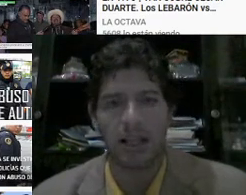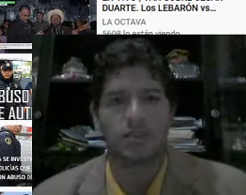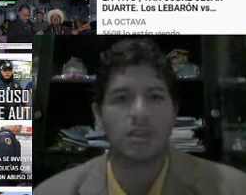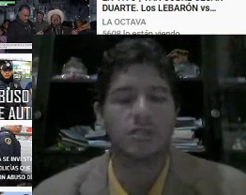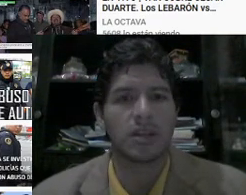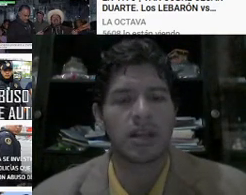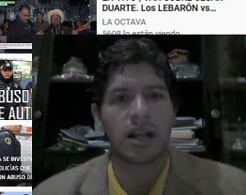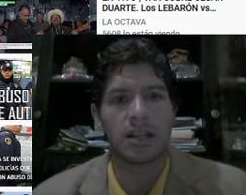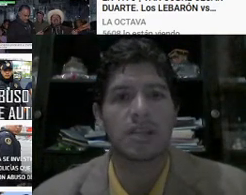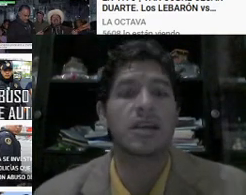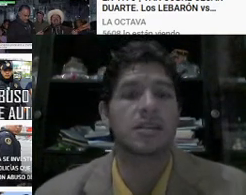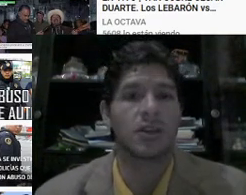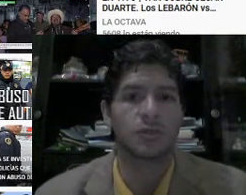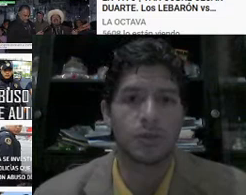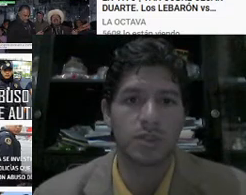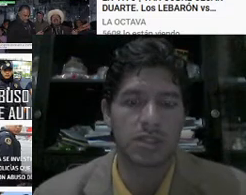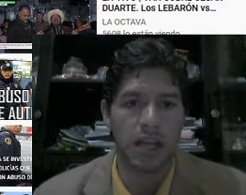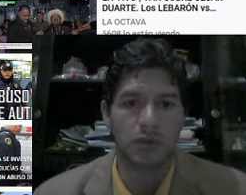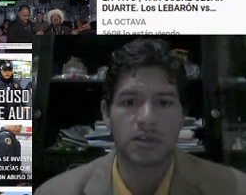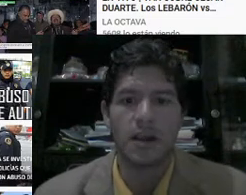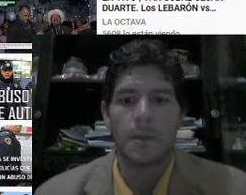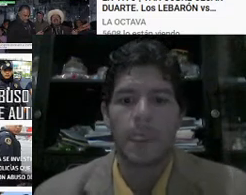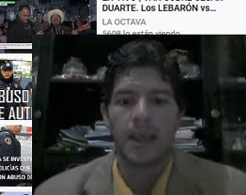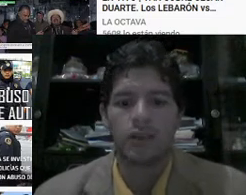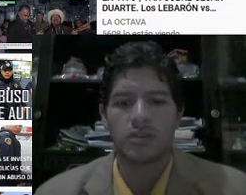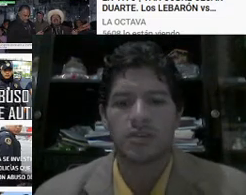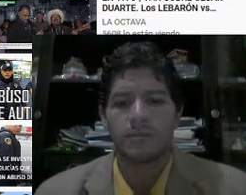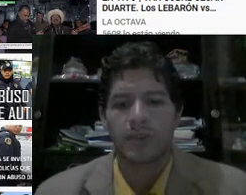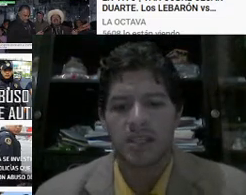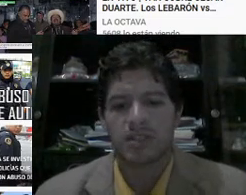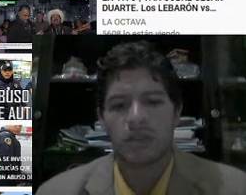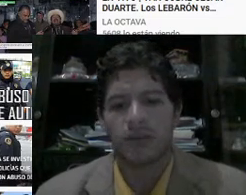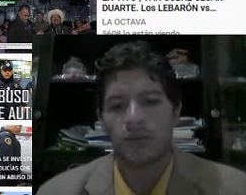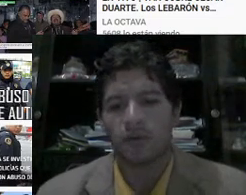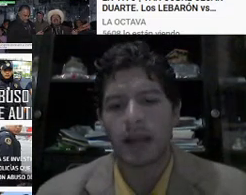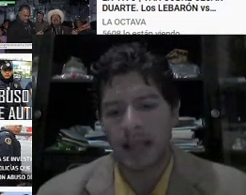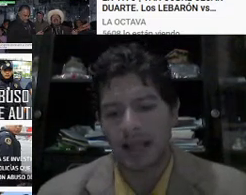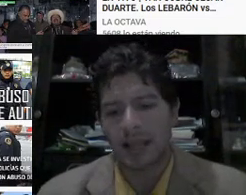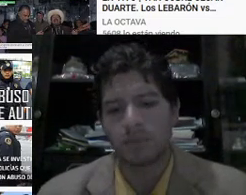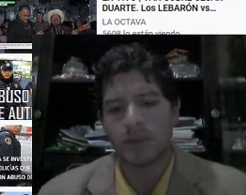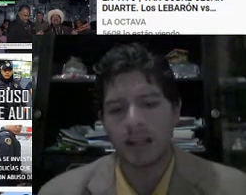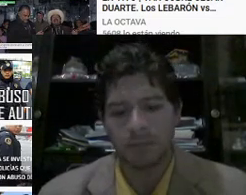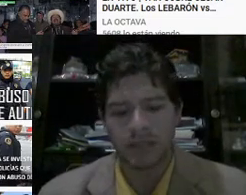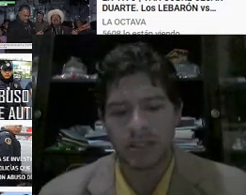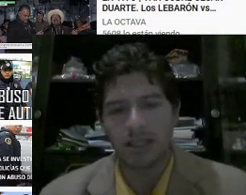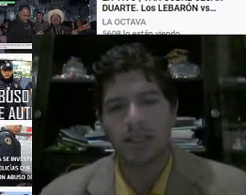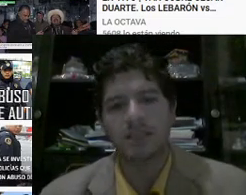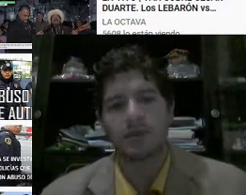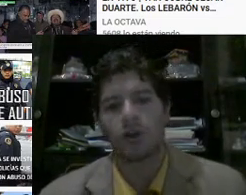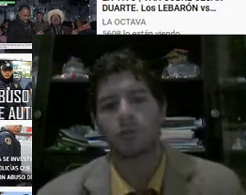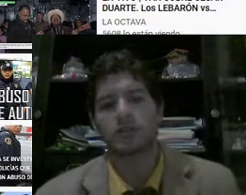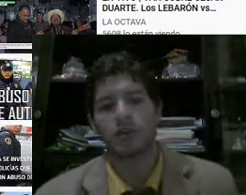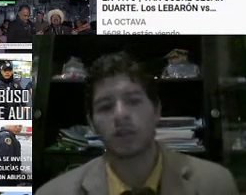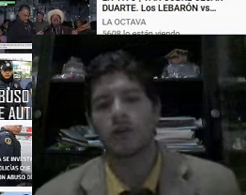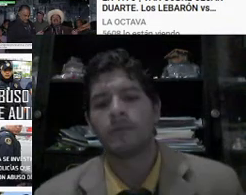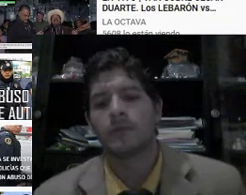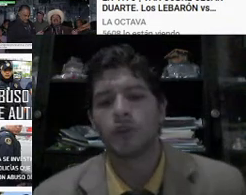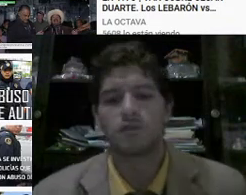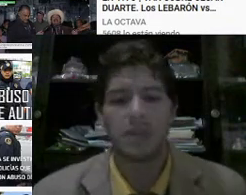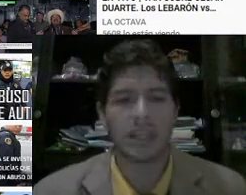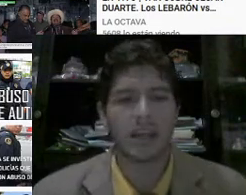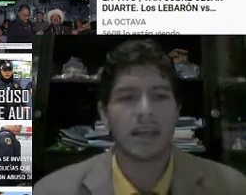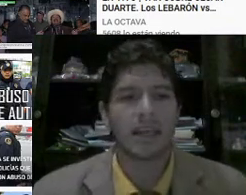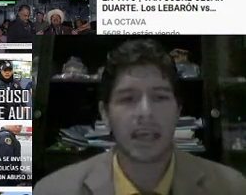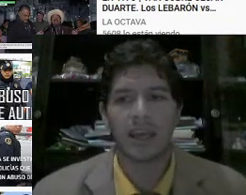las delegaciones o en las alcaldías, hasta en los mismos estados. Entonces, esa es una forma en la que el presidente Andrés Manuel López Obrador